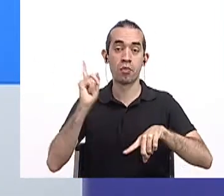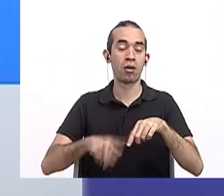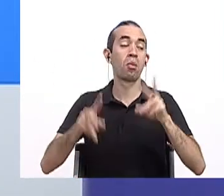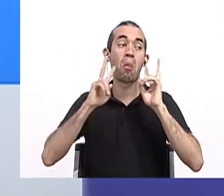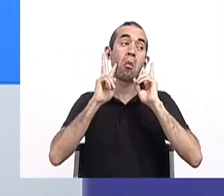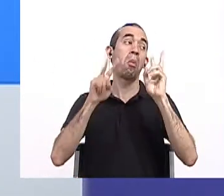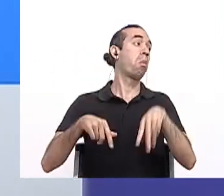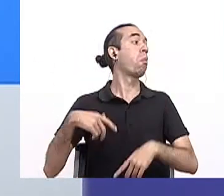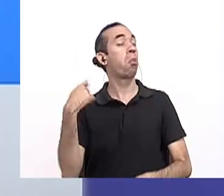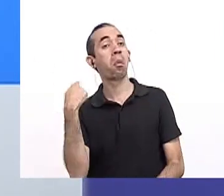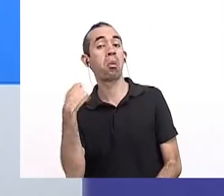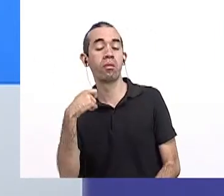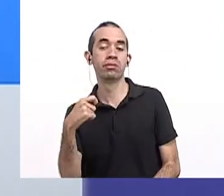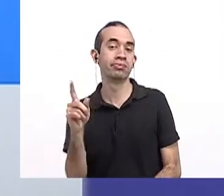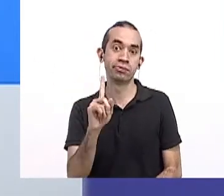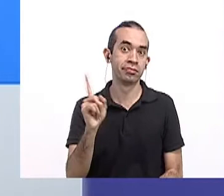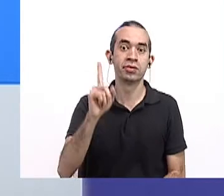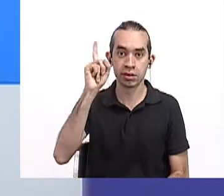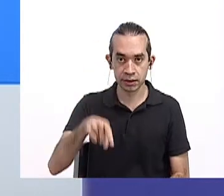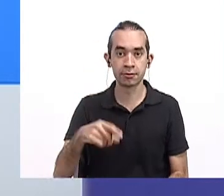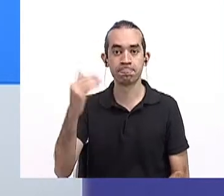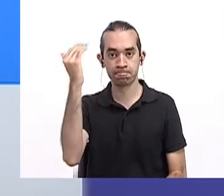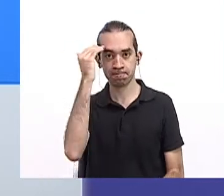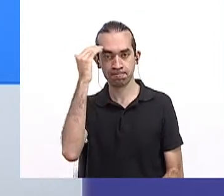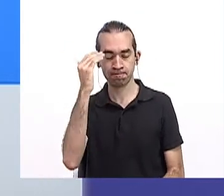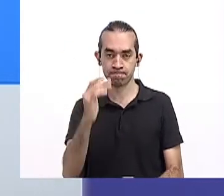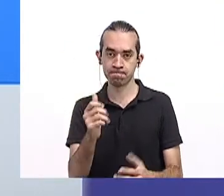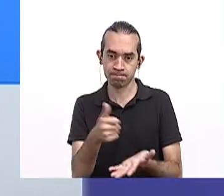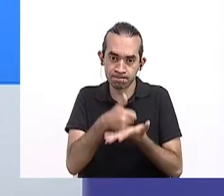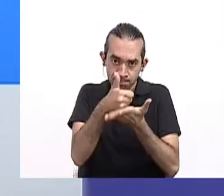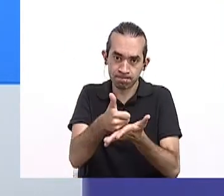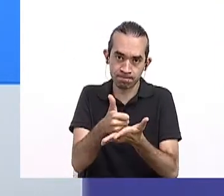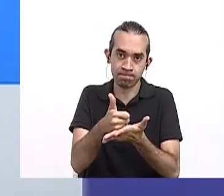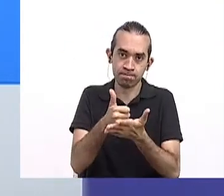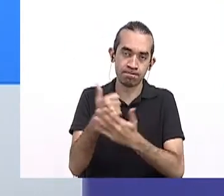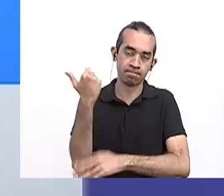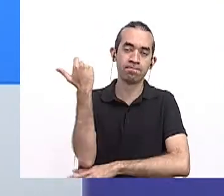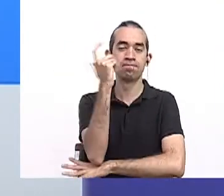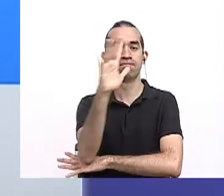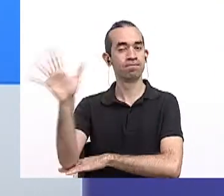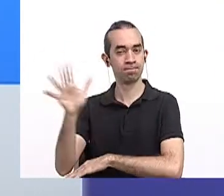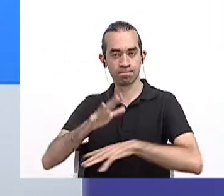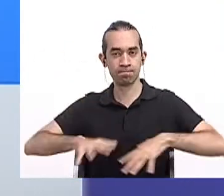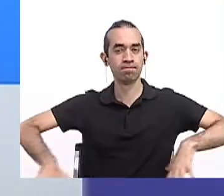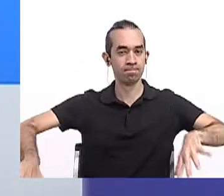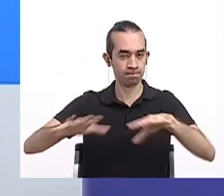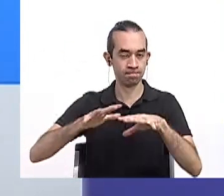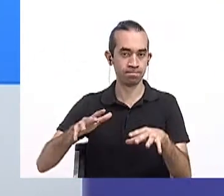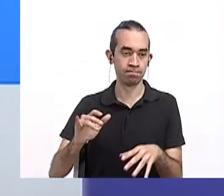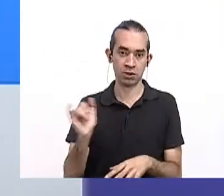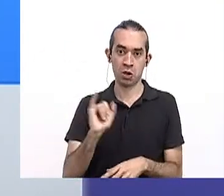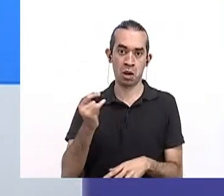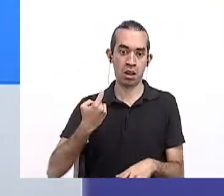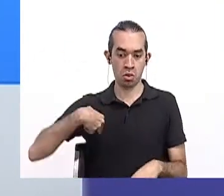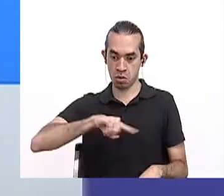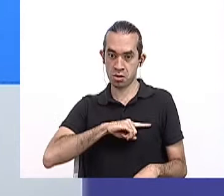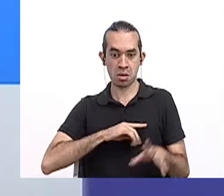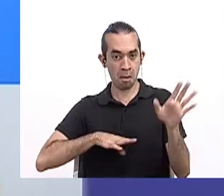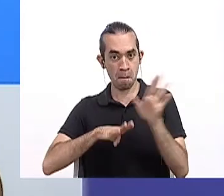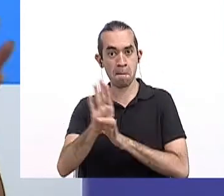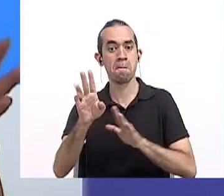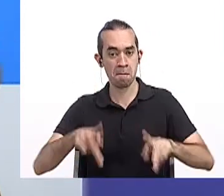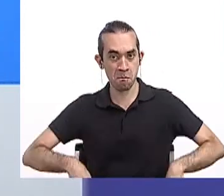mantener siempre esa conciencia de ayudar un poco al medio ambiente ya que se trata de nuestra propia sobrevivencia